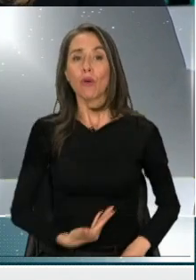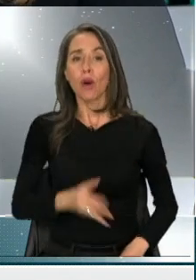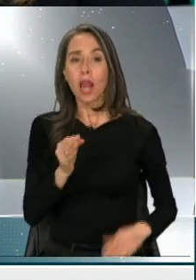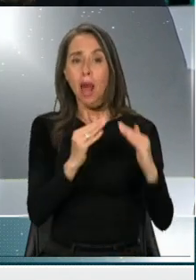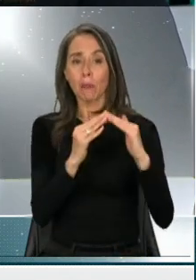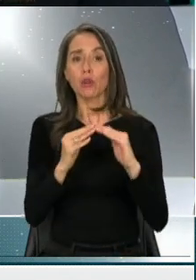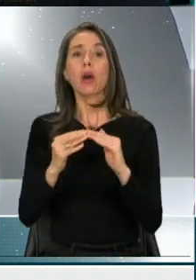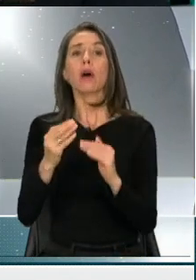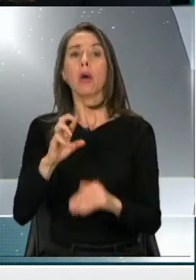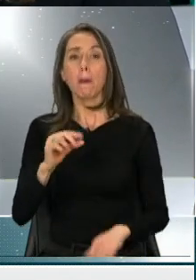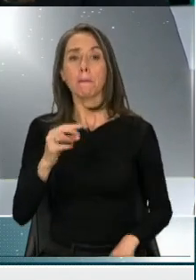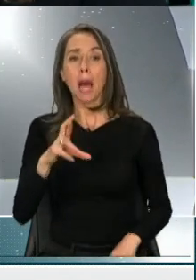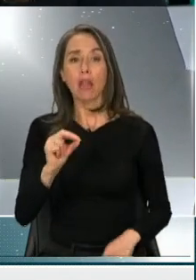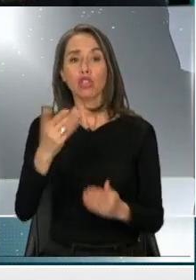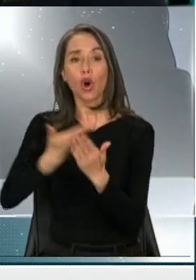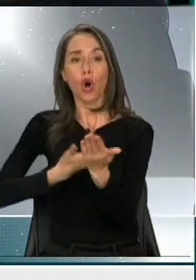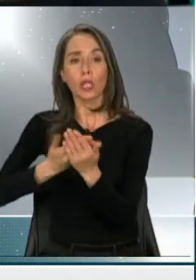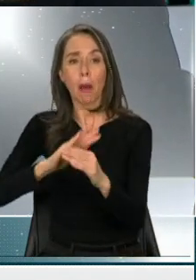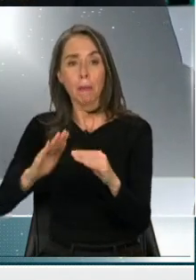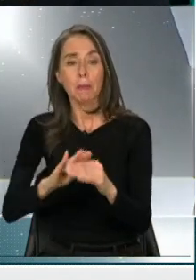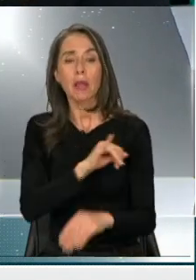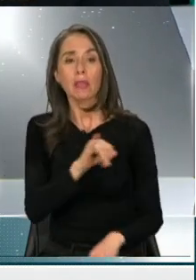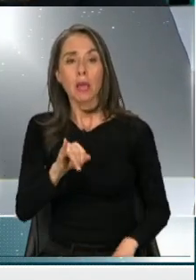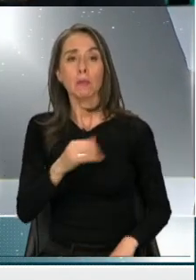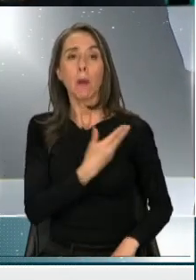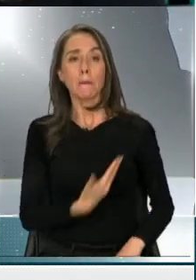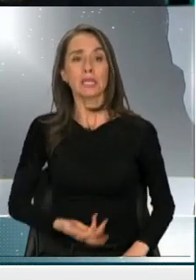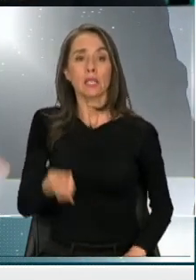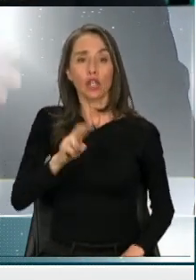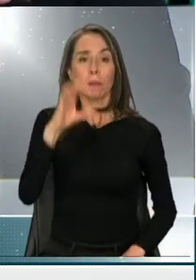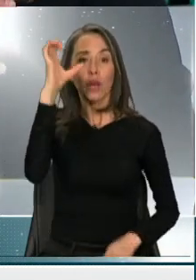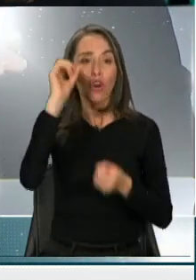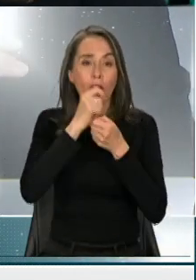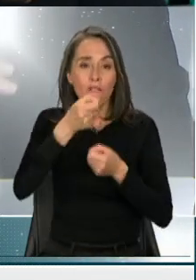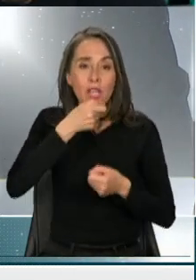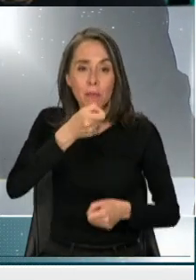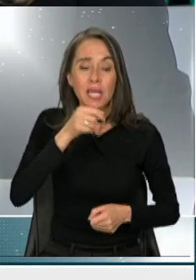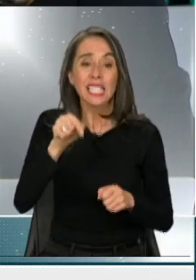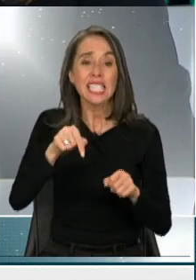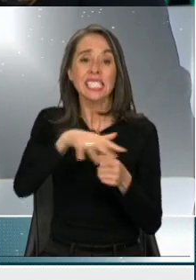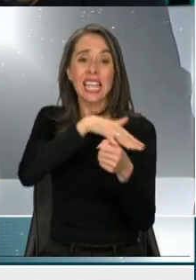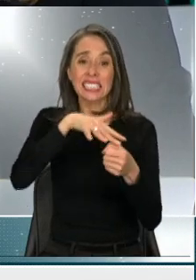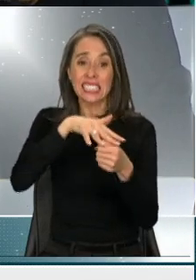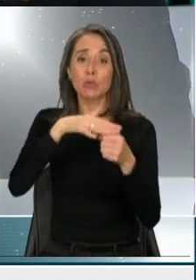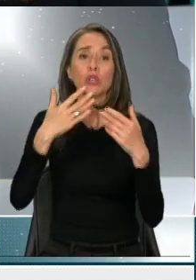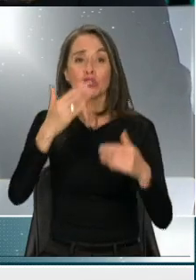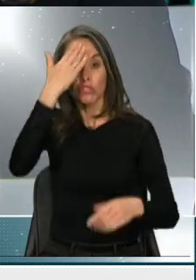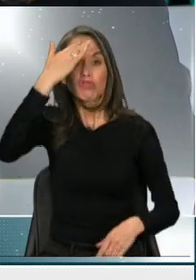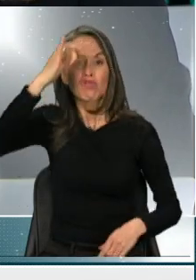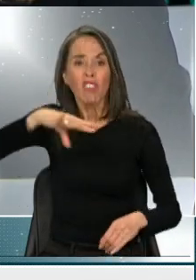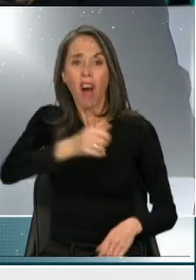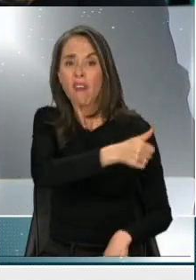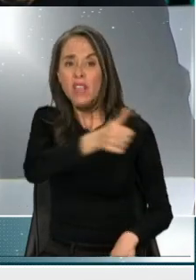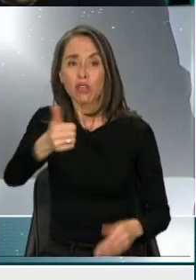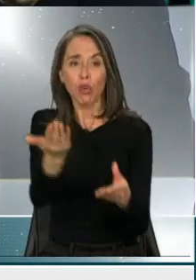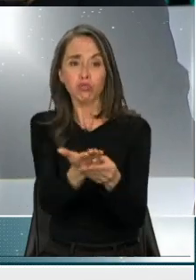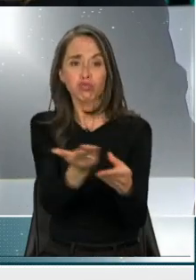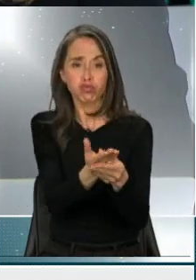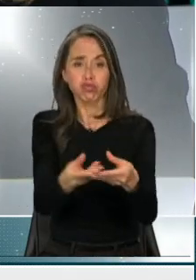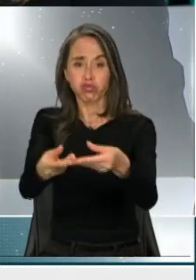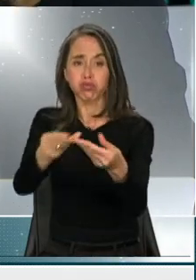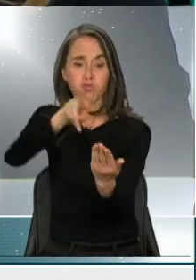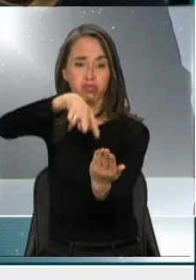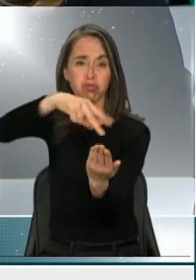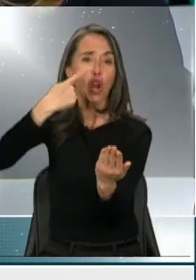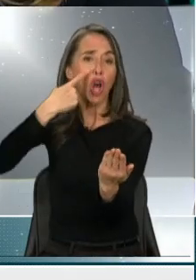los pandora papers luego lo reiteró también el presidente de conferencia hoy lo vuelve a hacer dice estar en una situación que ya era conocida y todos los antecedentes eran